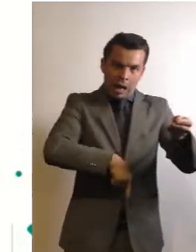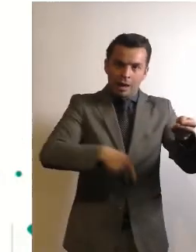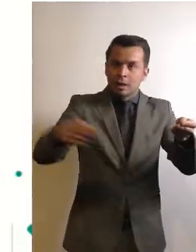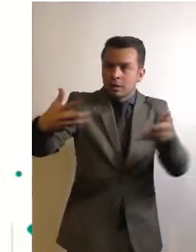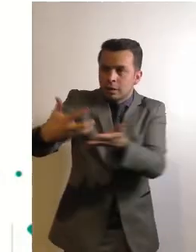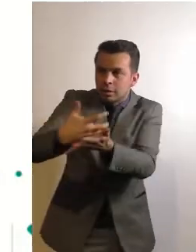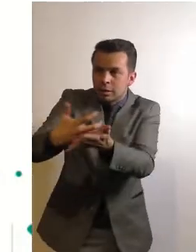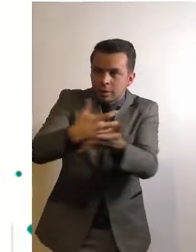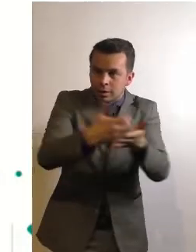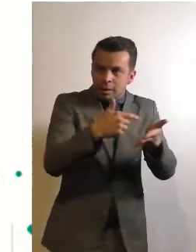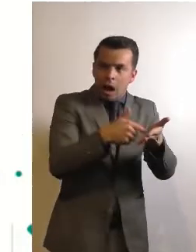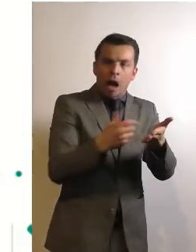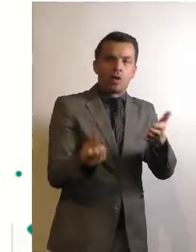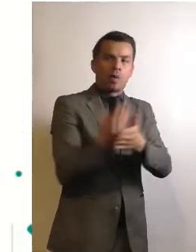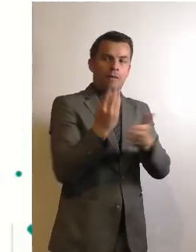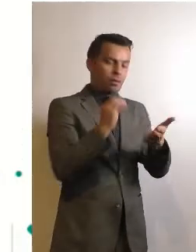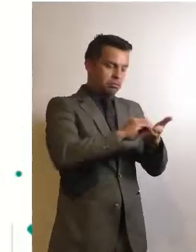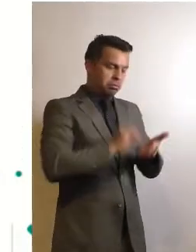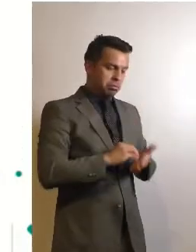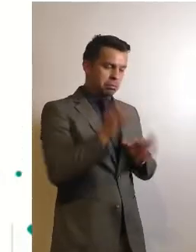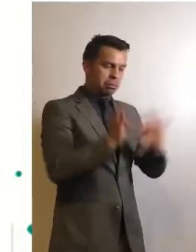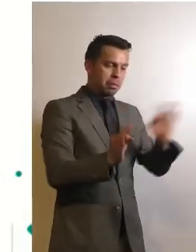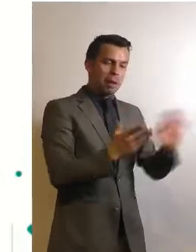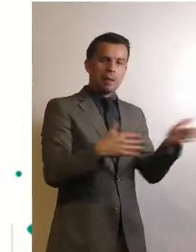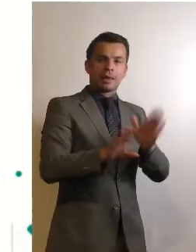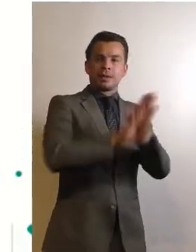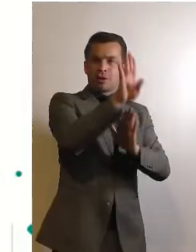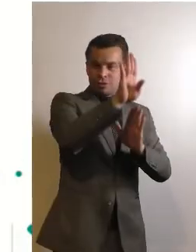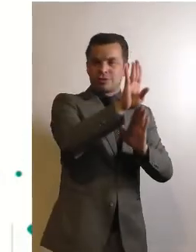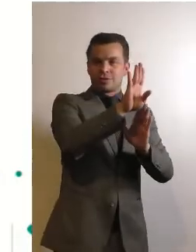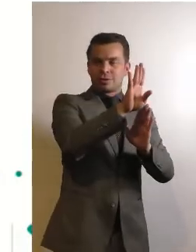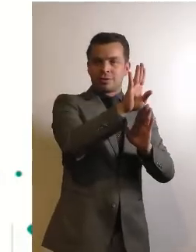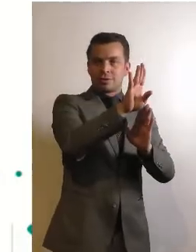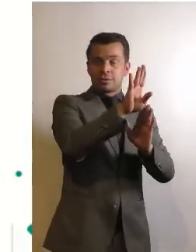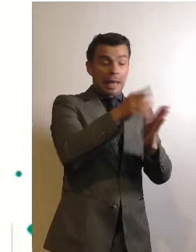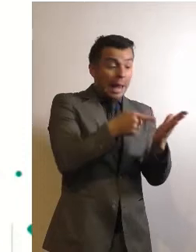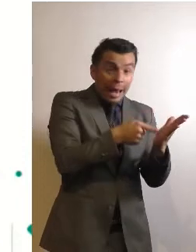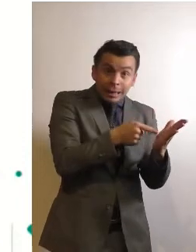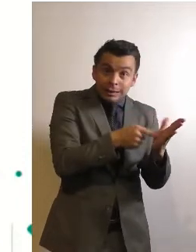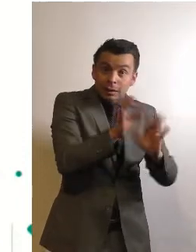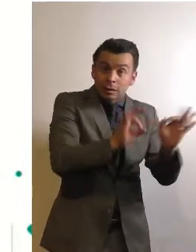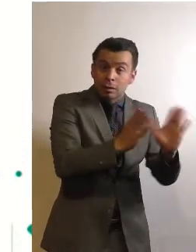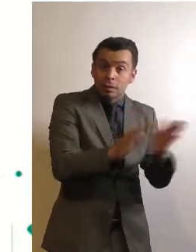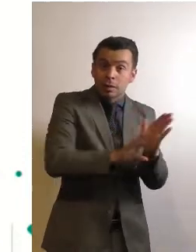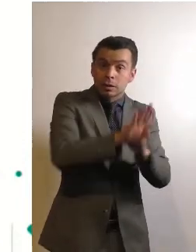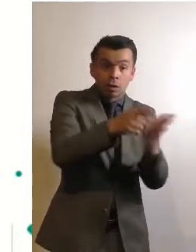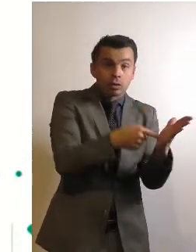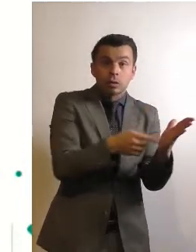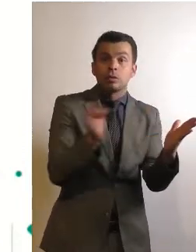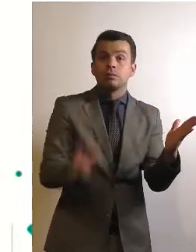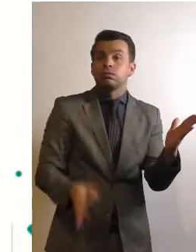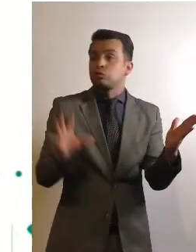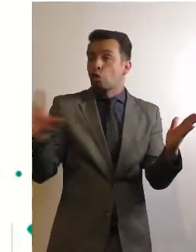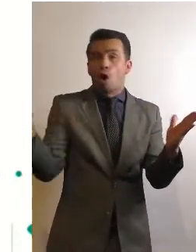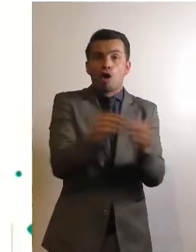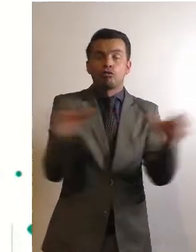dentro de este plan de desarrollo. Ha sido un plan de desarrollo construido desde la colectividad,